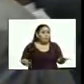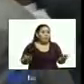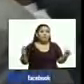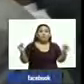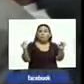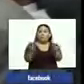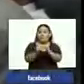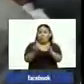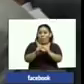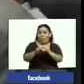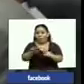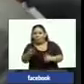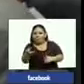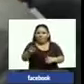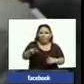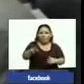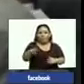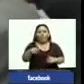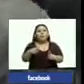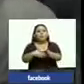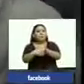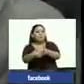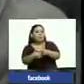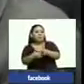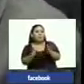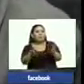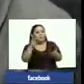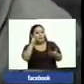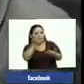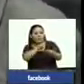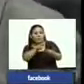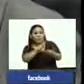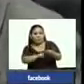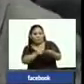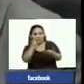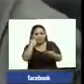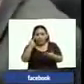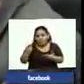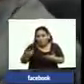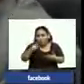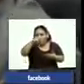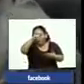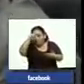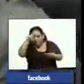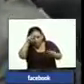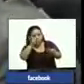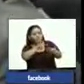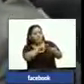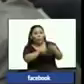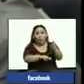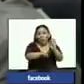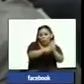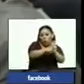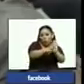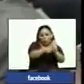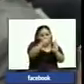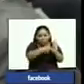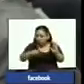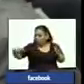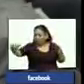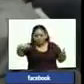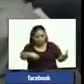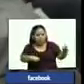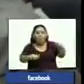Simultáneamente podemos precisamente empezar a ver y conjugar en un esfuerzo de matriz todas las propuestas que realmente